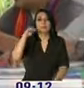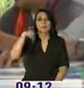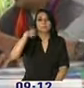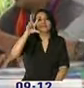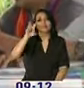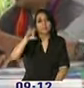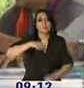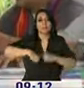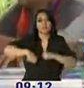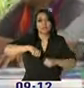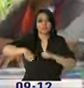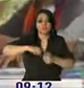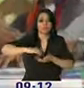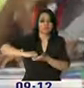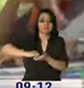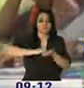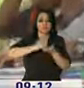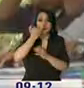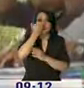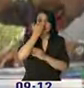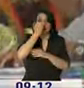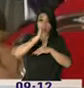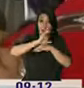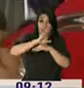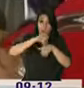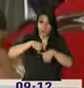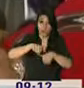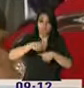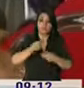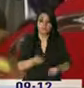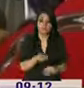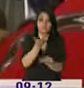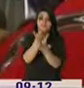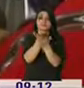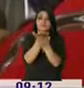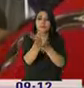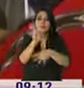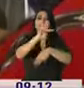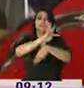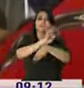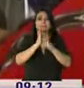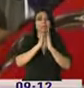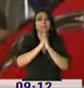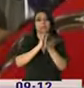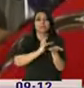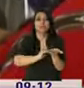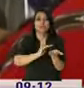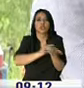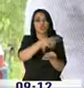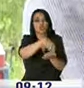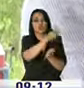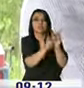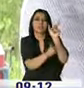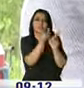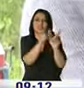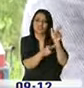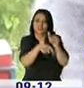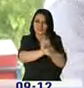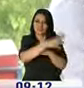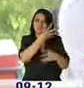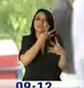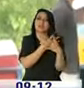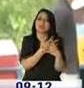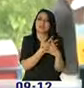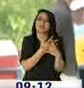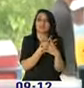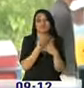de Nacionalidades Indígenas del Ecuador, CONAIE, presentará ante la Asamblea el pedido de amnistía para quienes consideran son